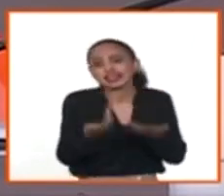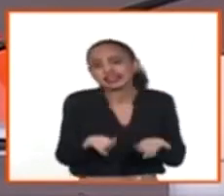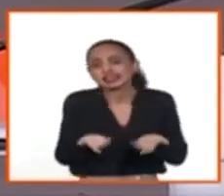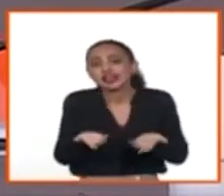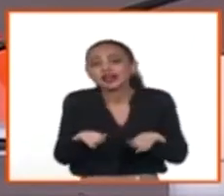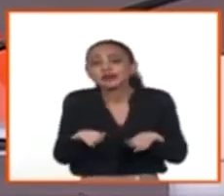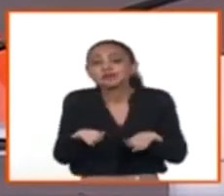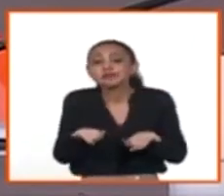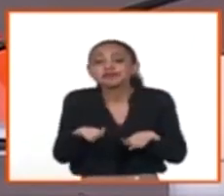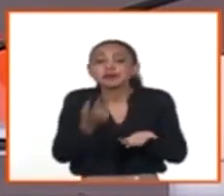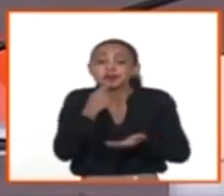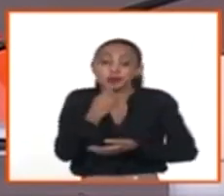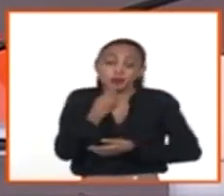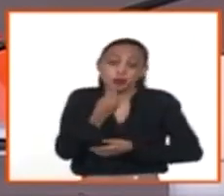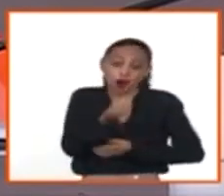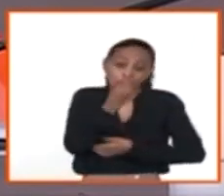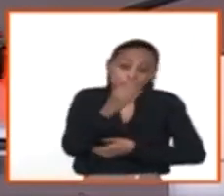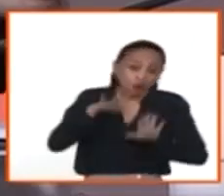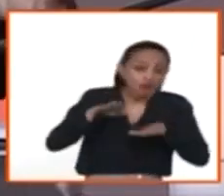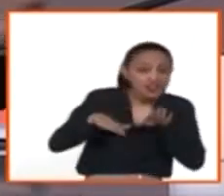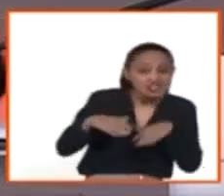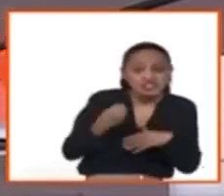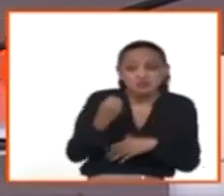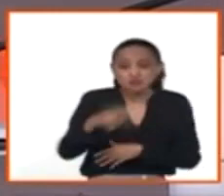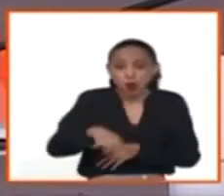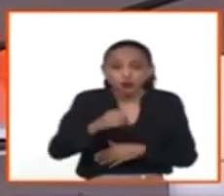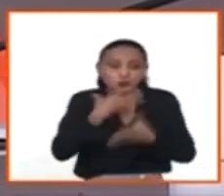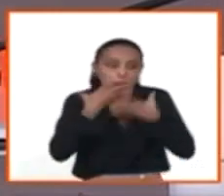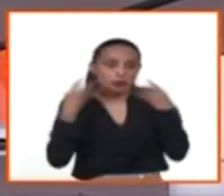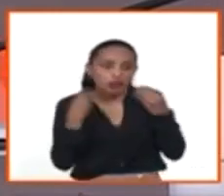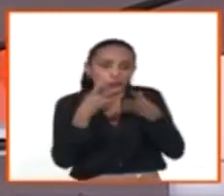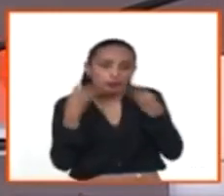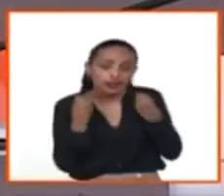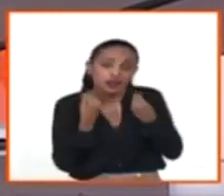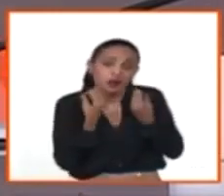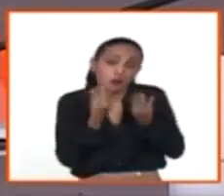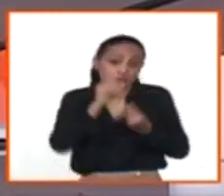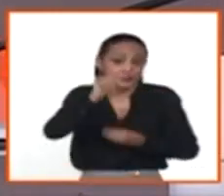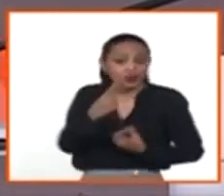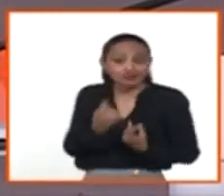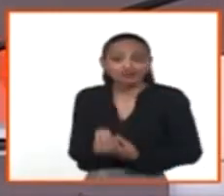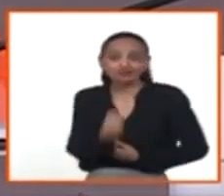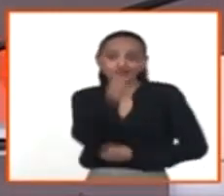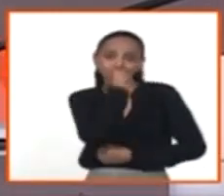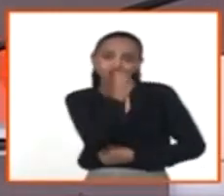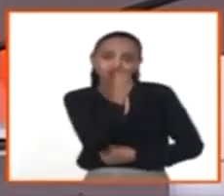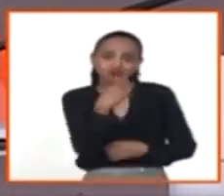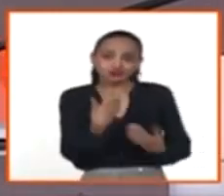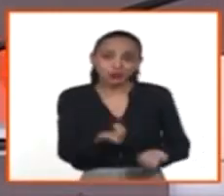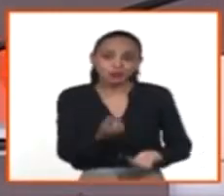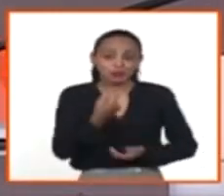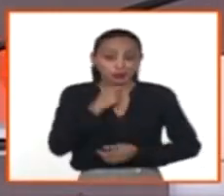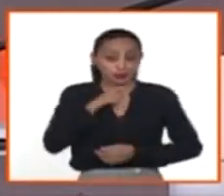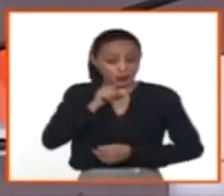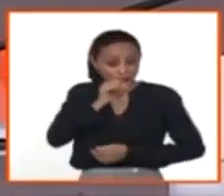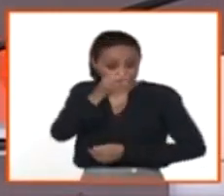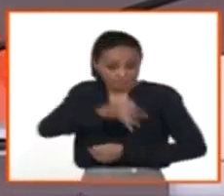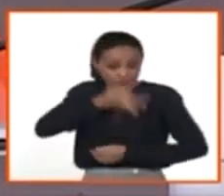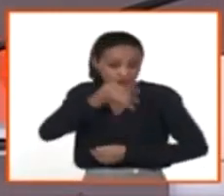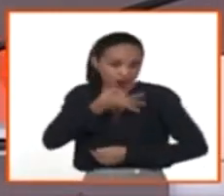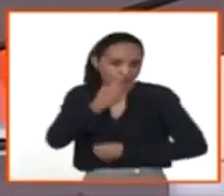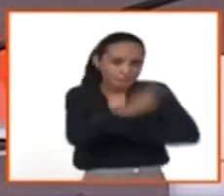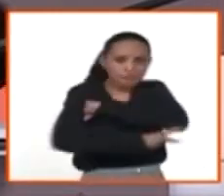de los alimentos y cómo se pierden alimentos. En el caso de, él decía, los países desarrollados,